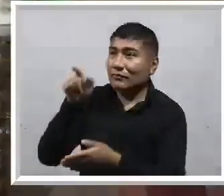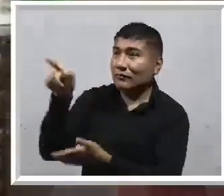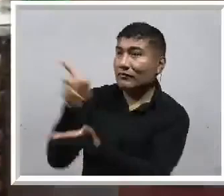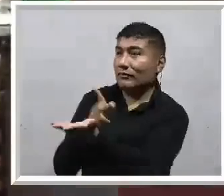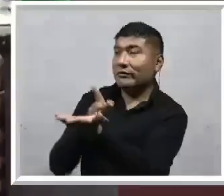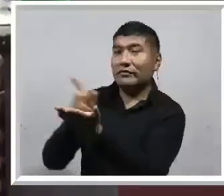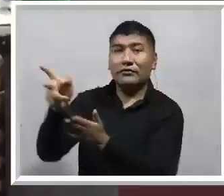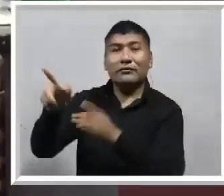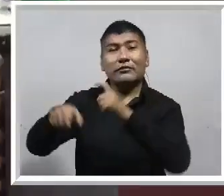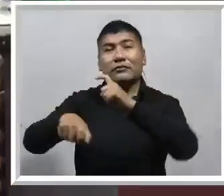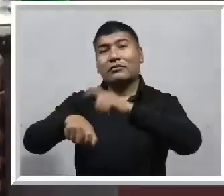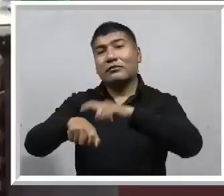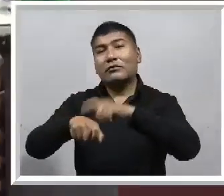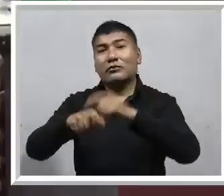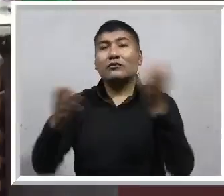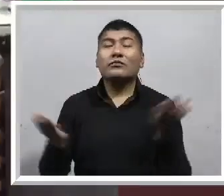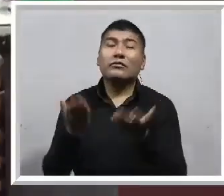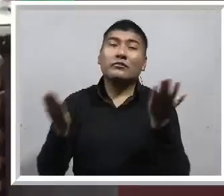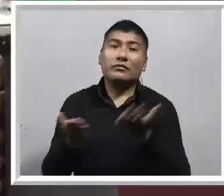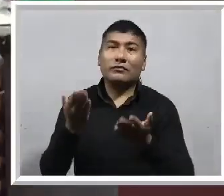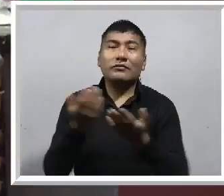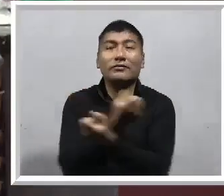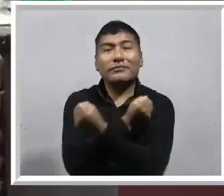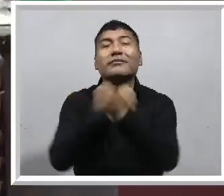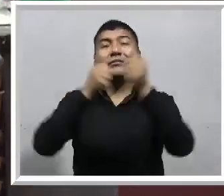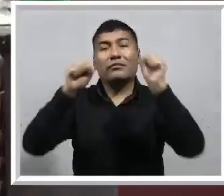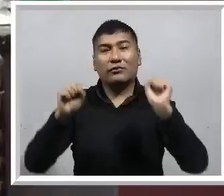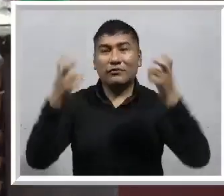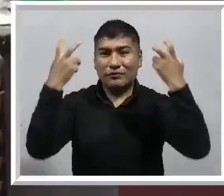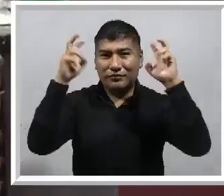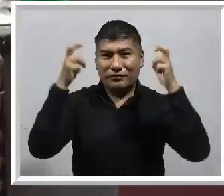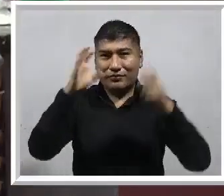de los tiempos que es de salvación